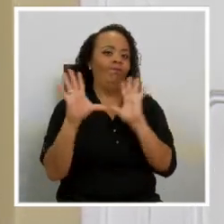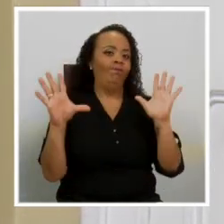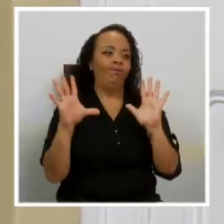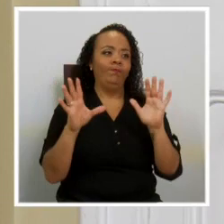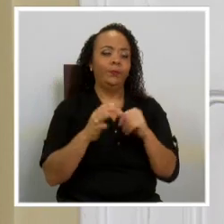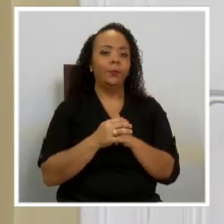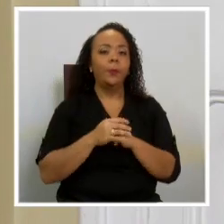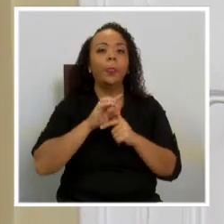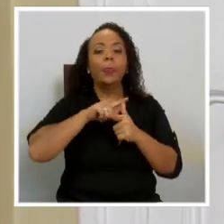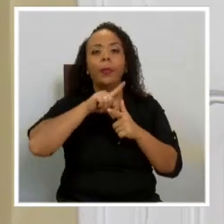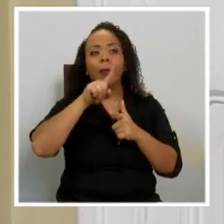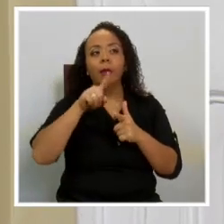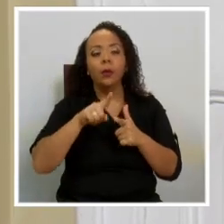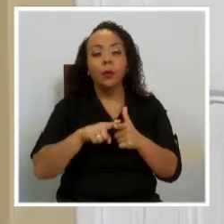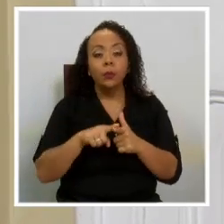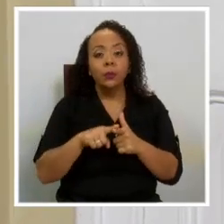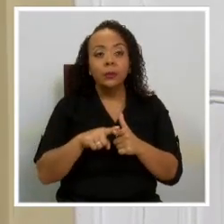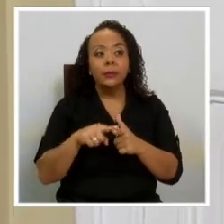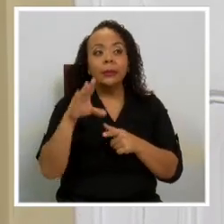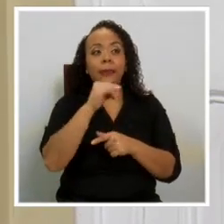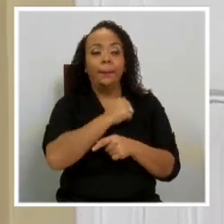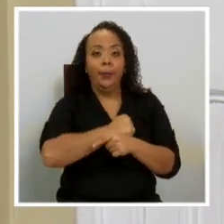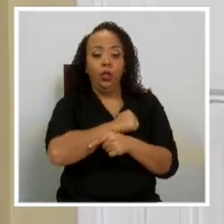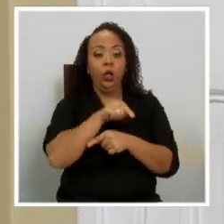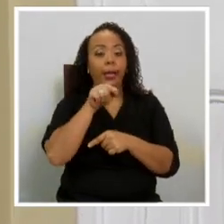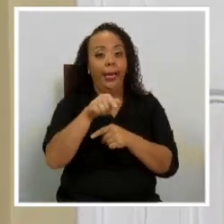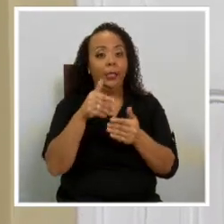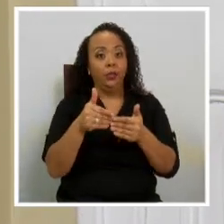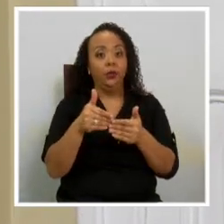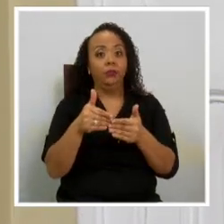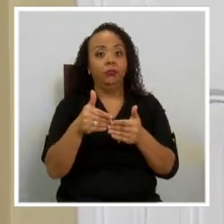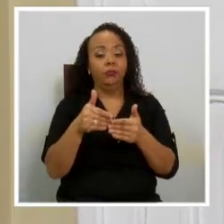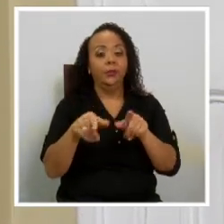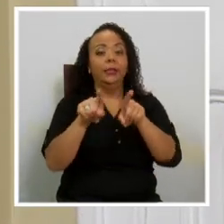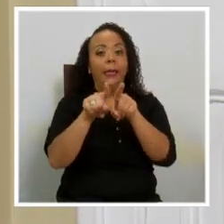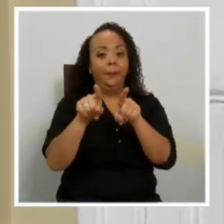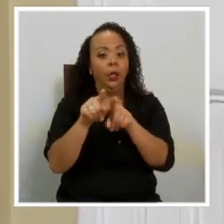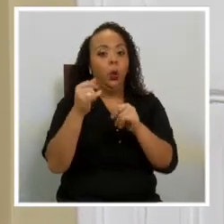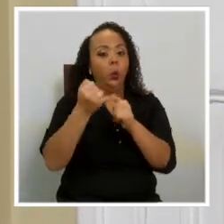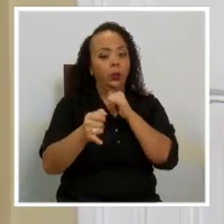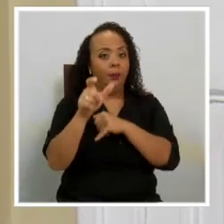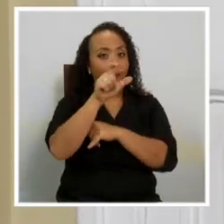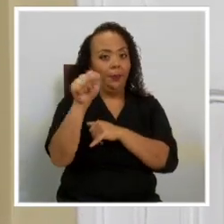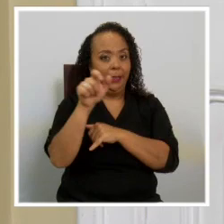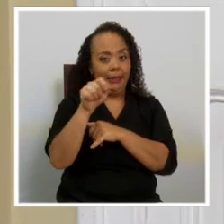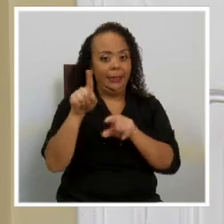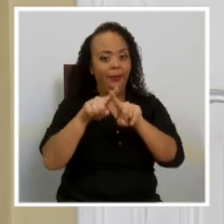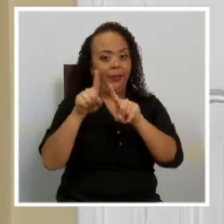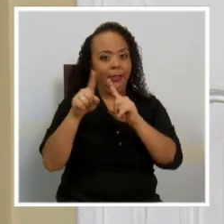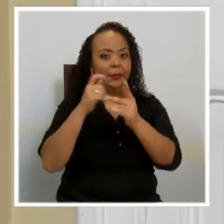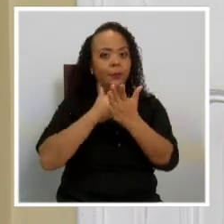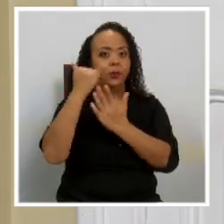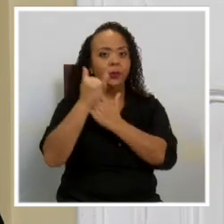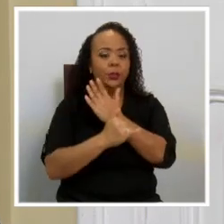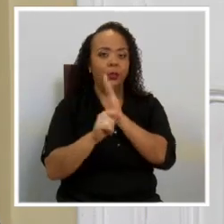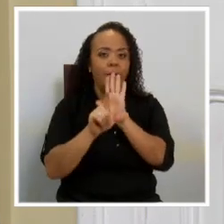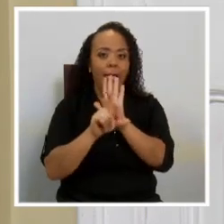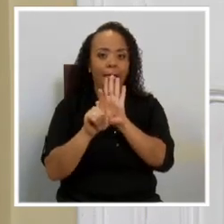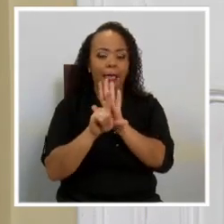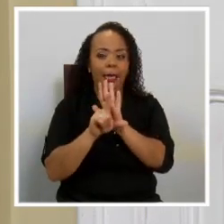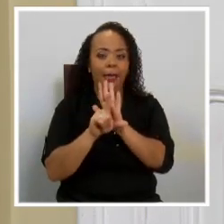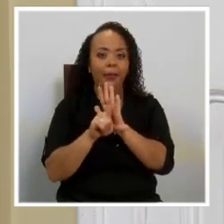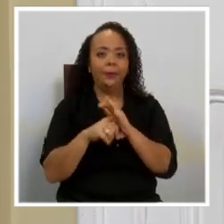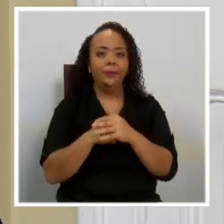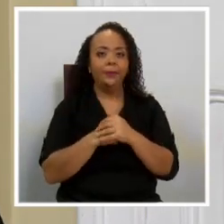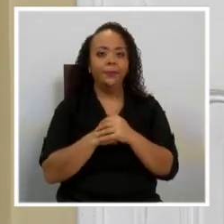consiste. Entonces, y esto ha antecedido también en los últimos meses a una serie de proyectos de ley fiscal